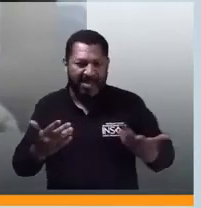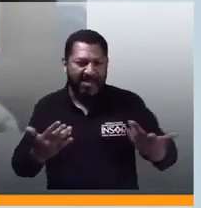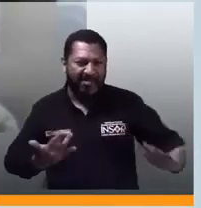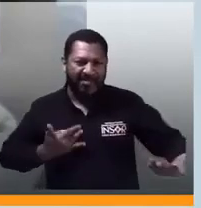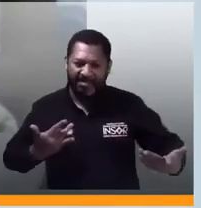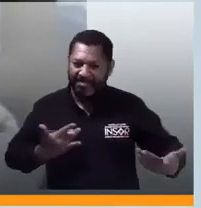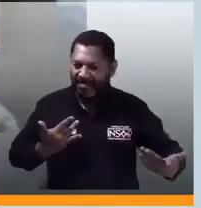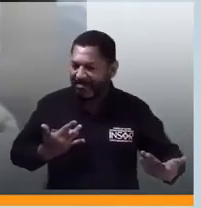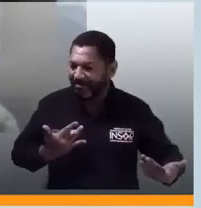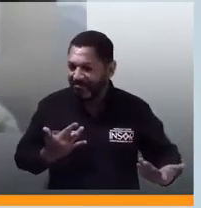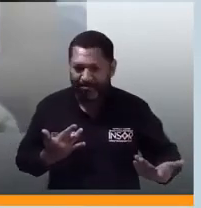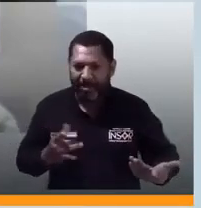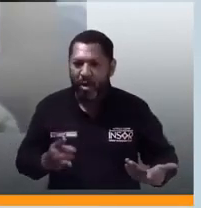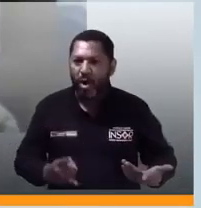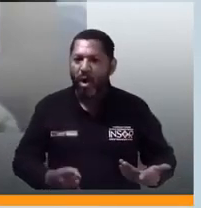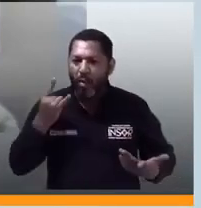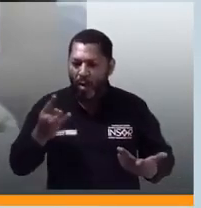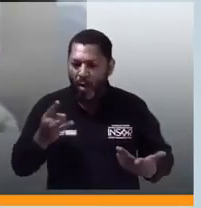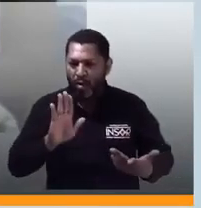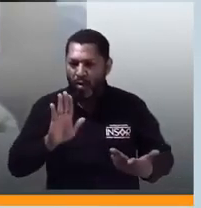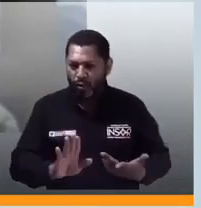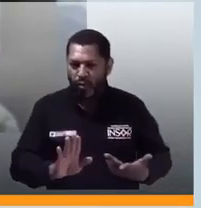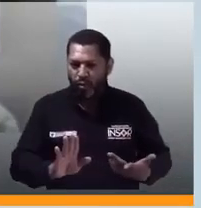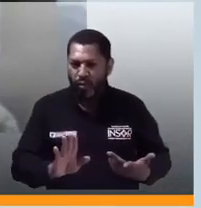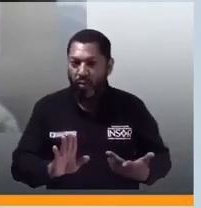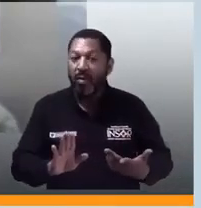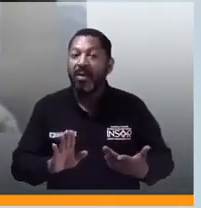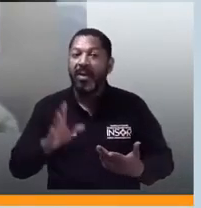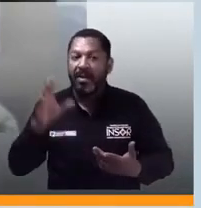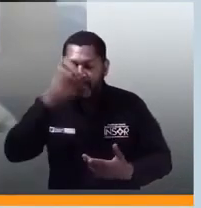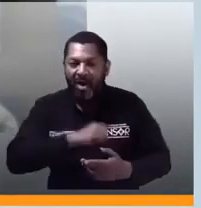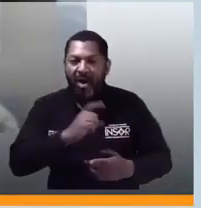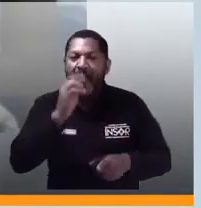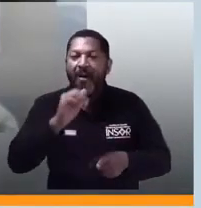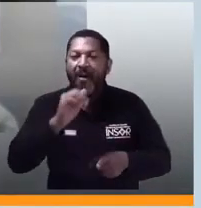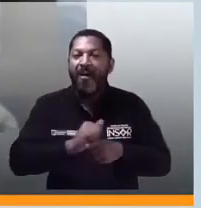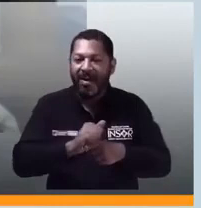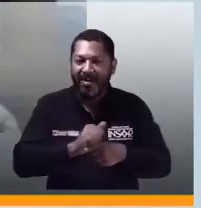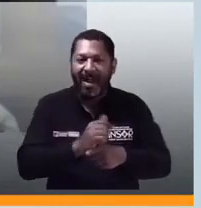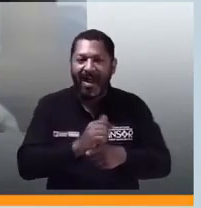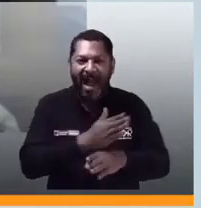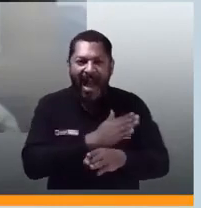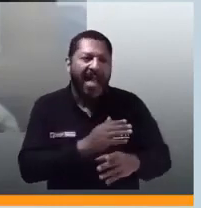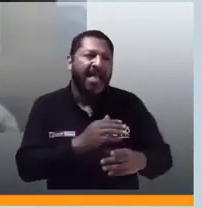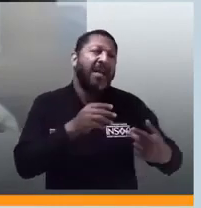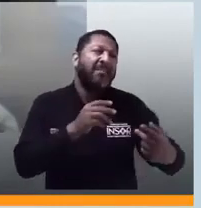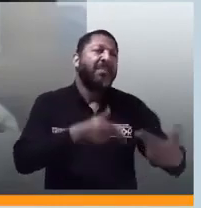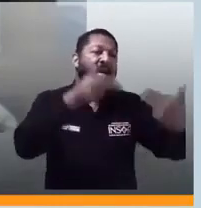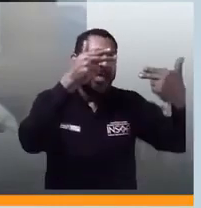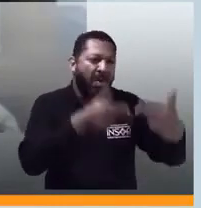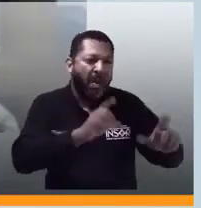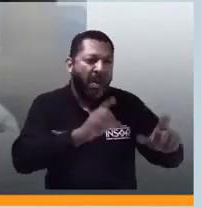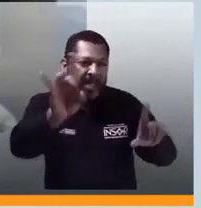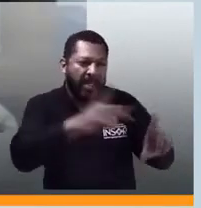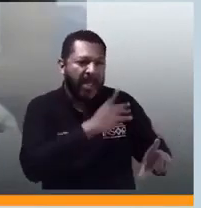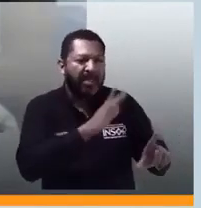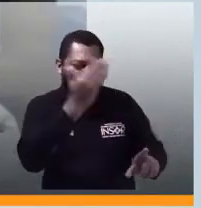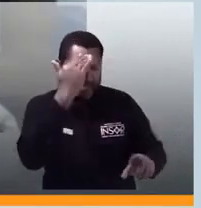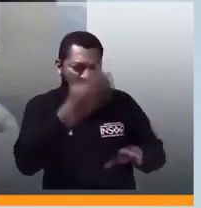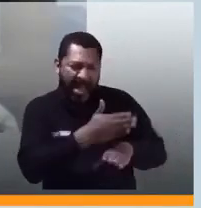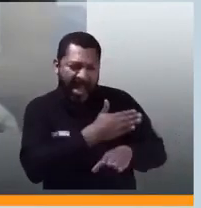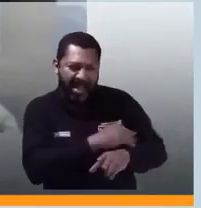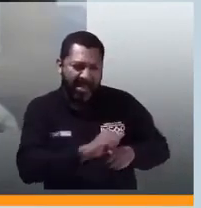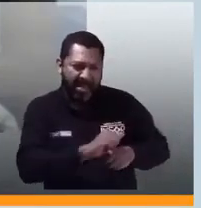o posiblemente teníamos prácticas virtuales o mediadas por las